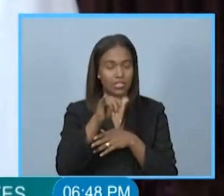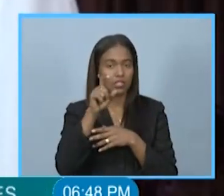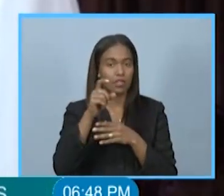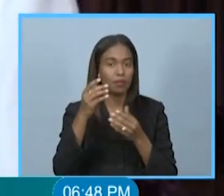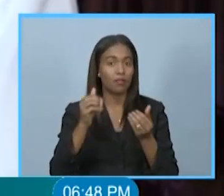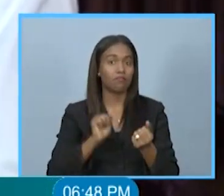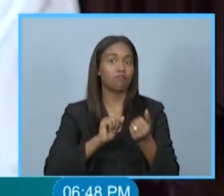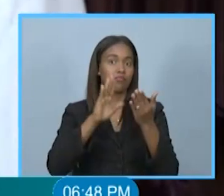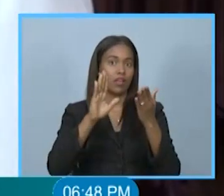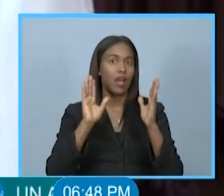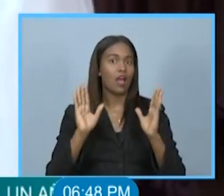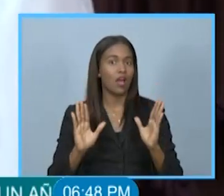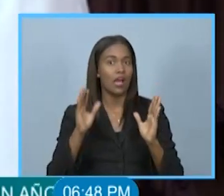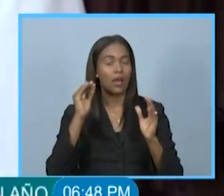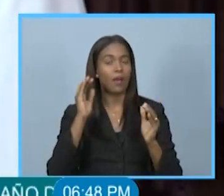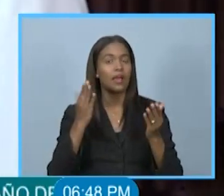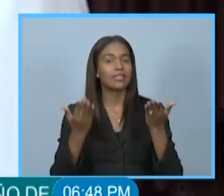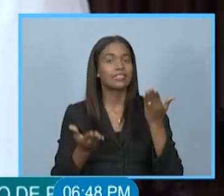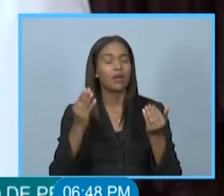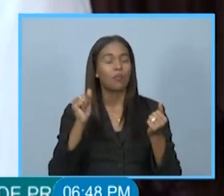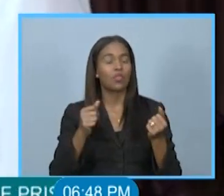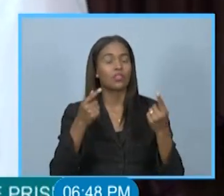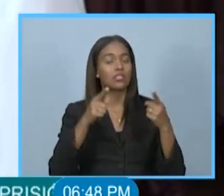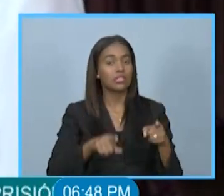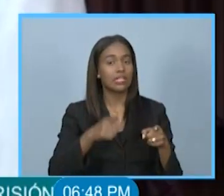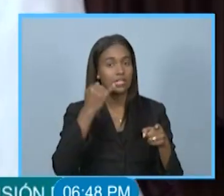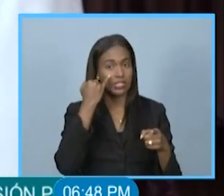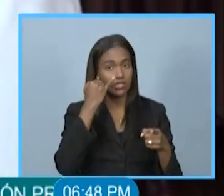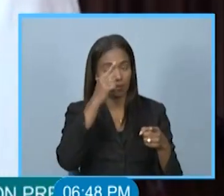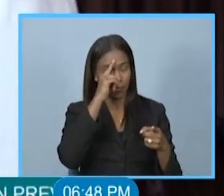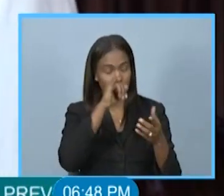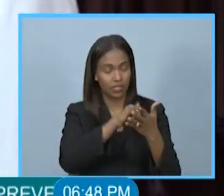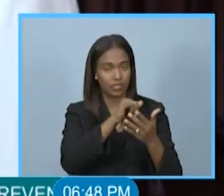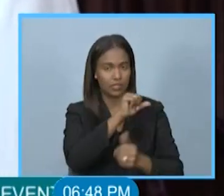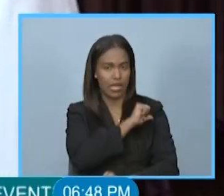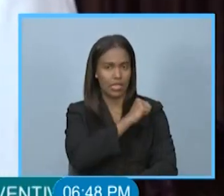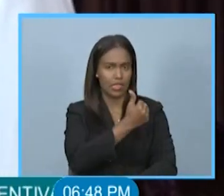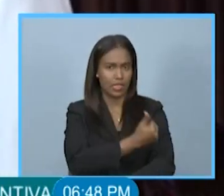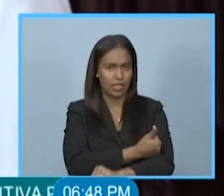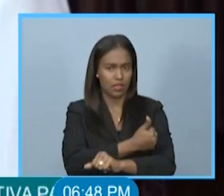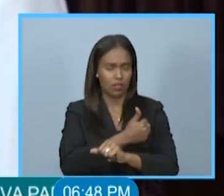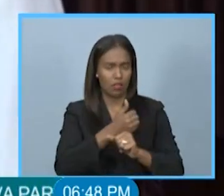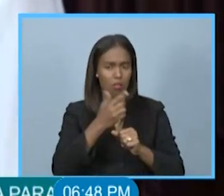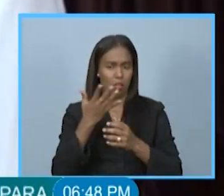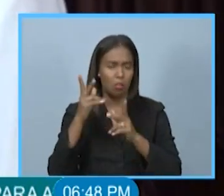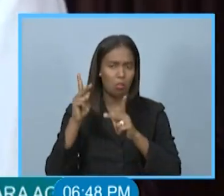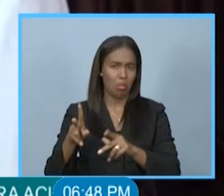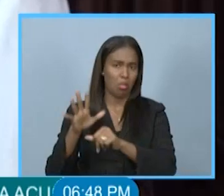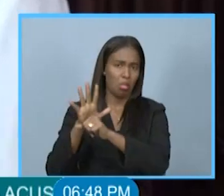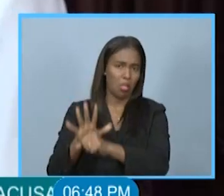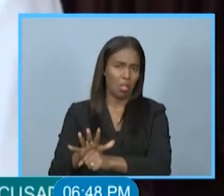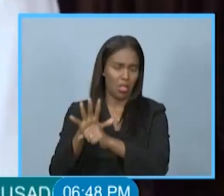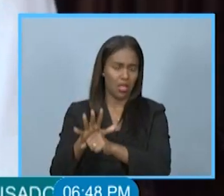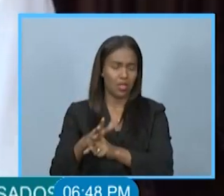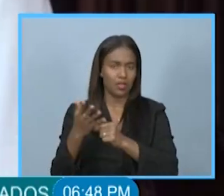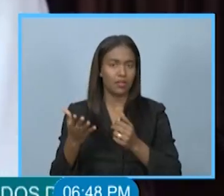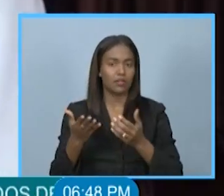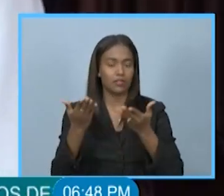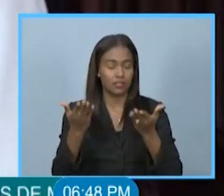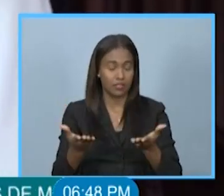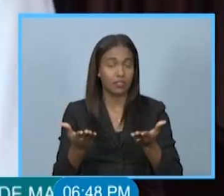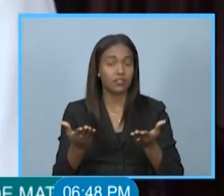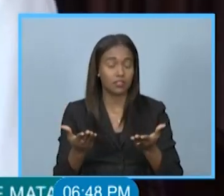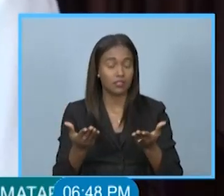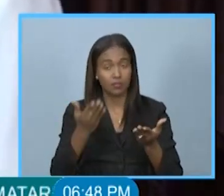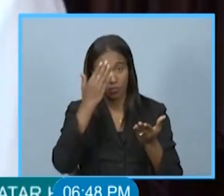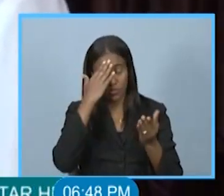que darle frente ahora pudiera ser en vez de esa actitud de represalia de retorsión vamos a llamarlo